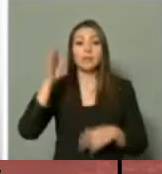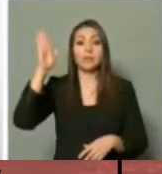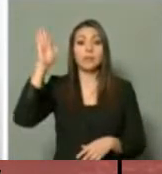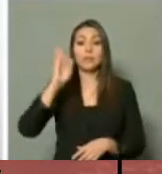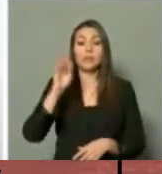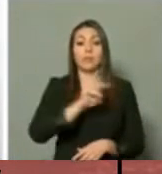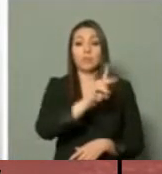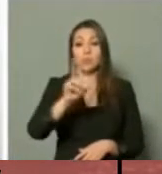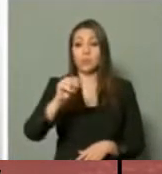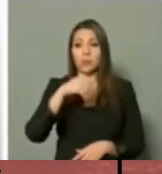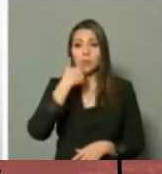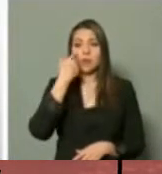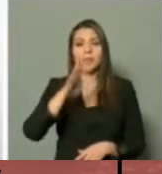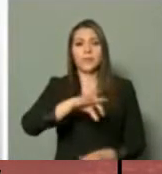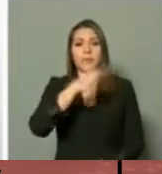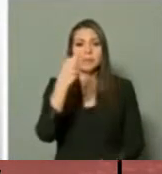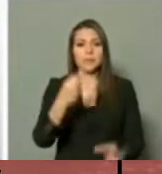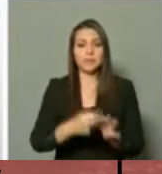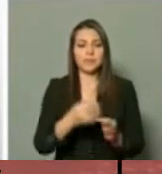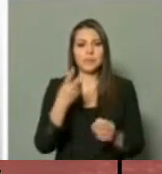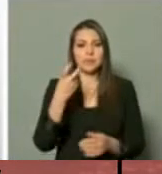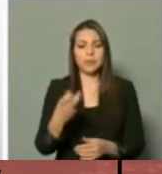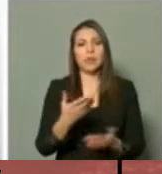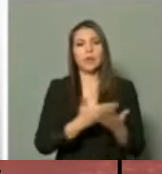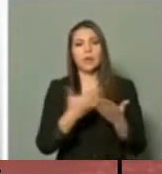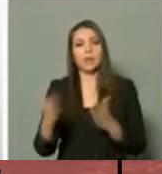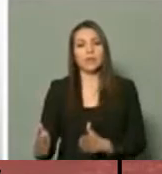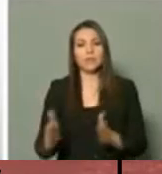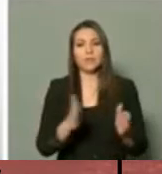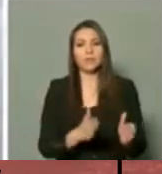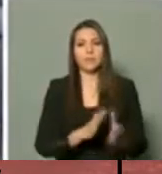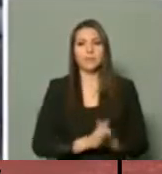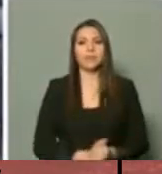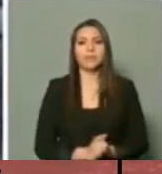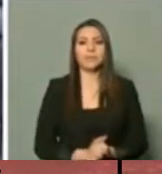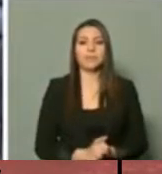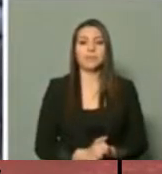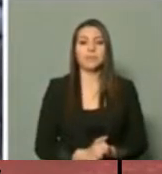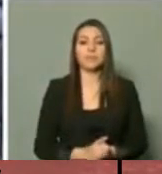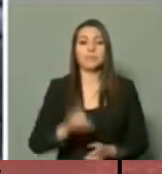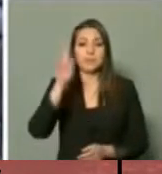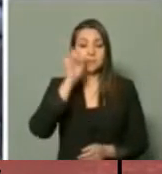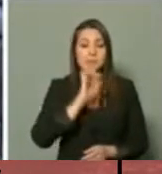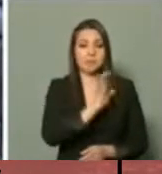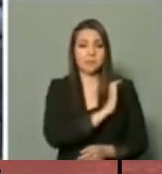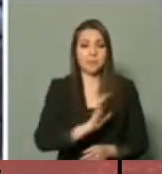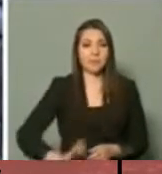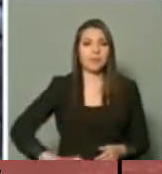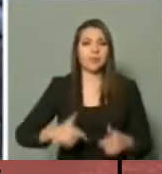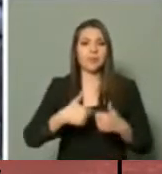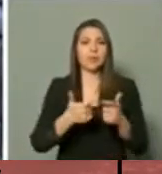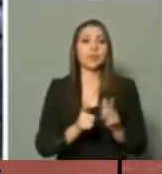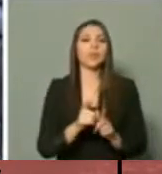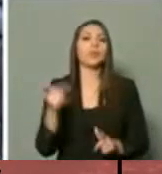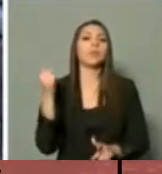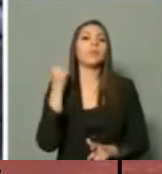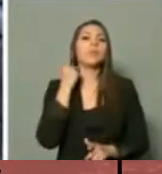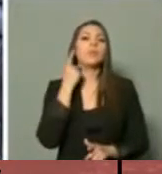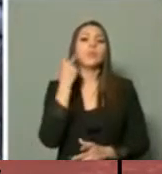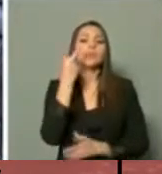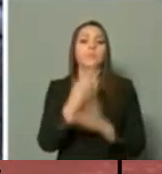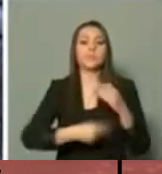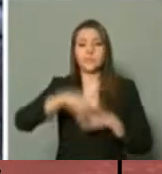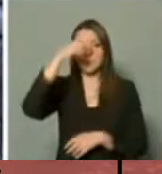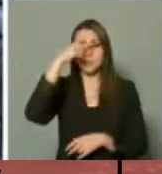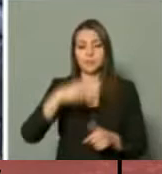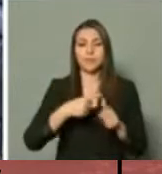uso de ella. Daremos por concluida esta etapa y pasaremos a la siguiente. La candidata de la coalición por la Ciudad de México tiene la voz. Les